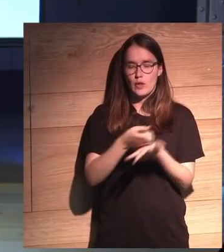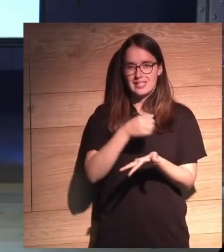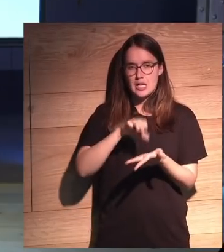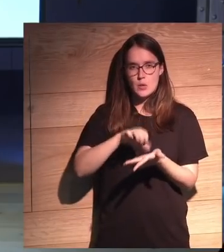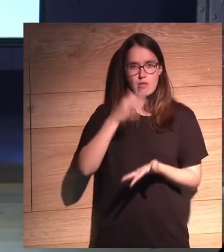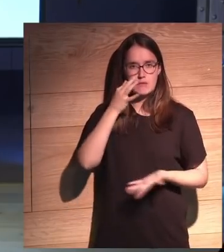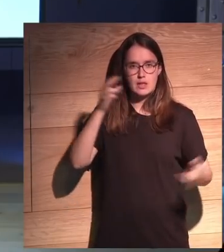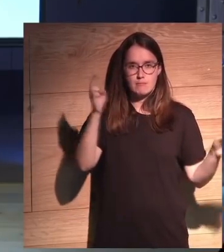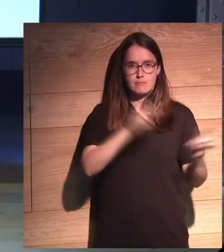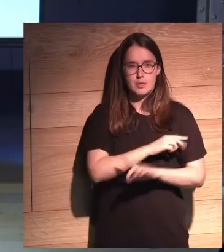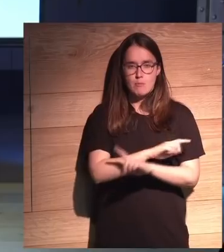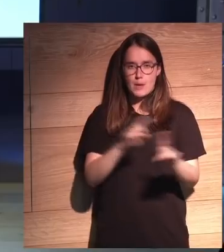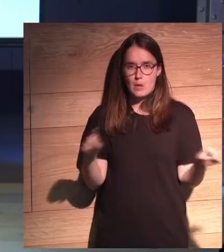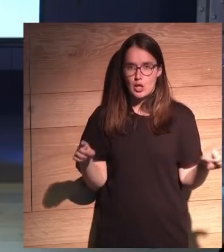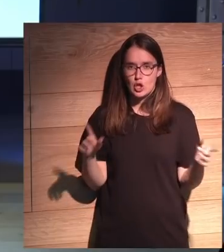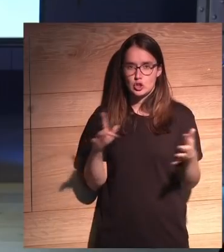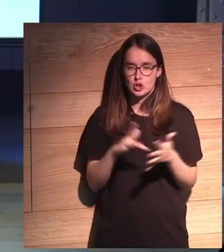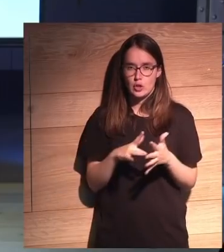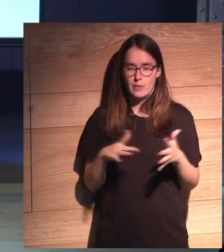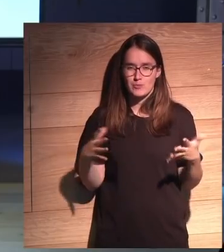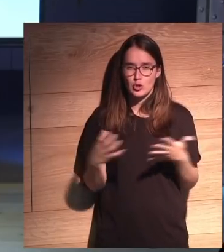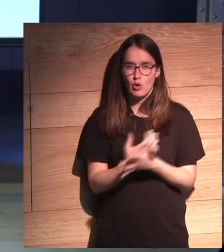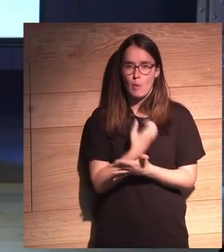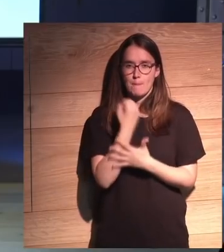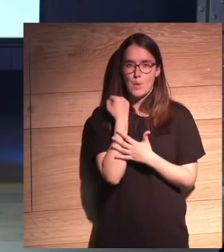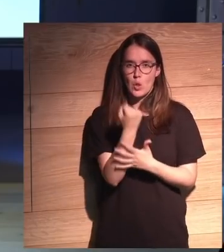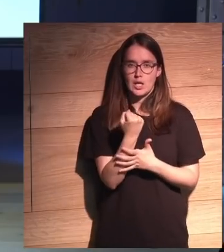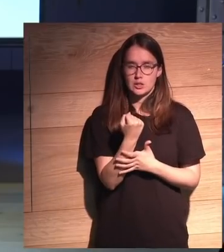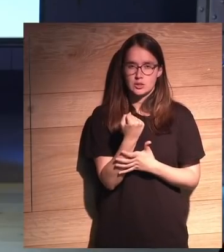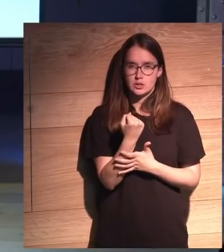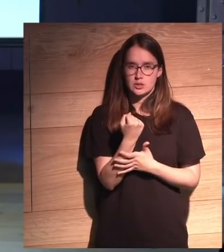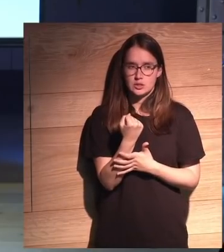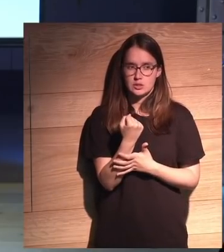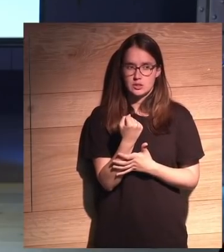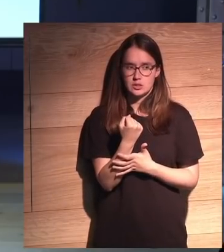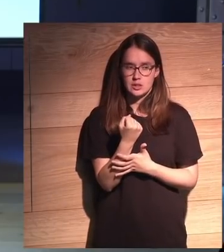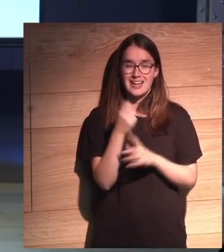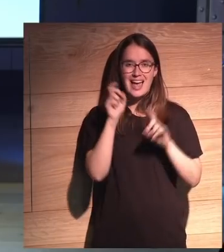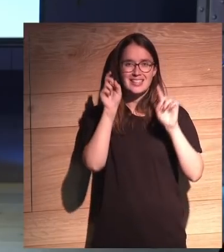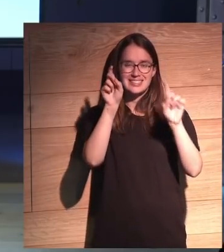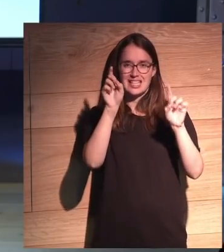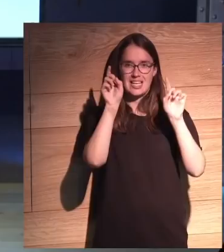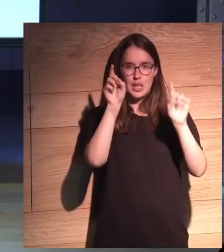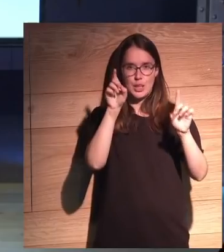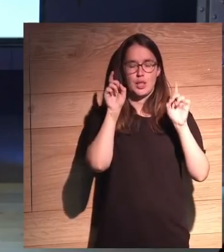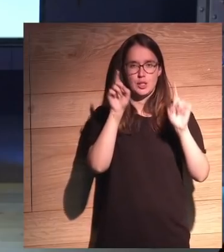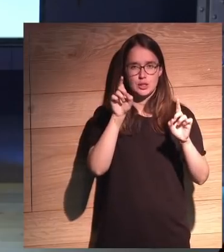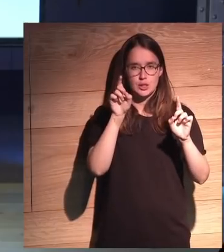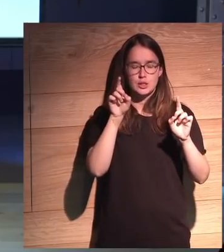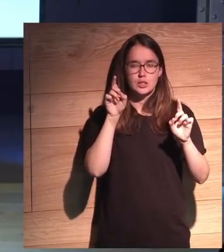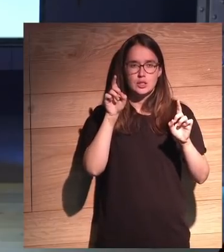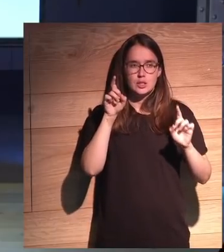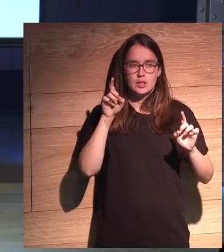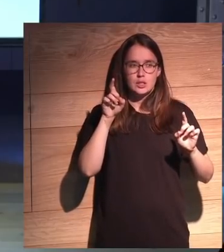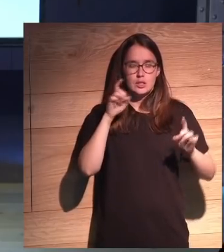francesas. Se da todo el poder de la enseñanza, de